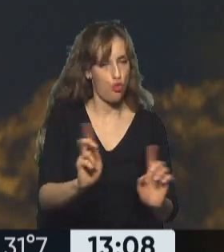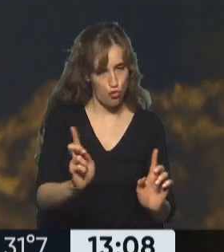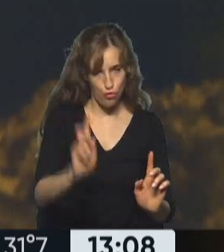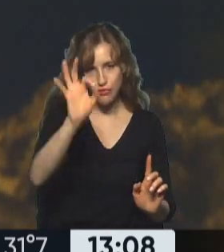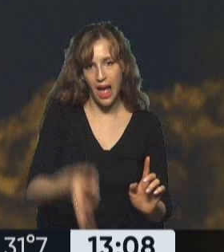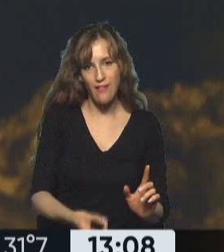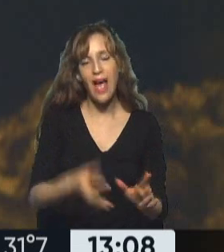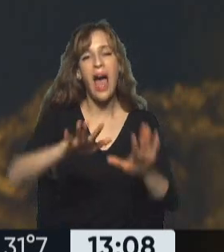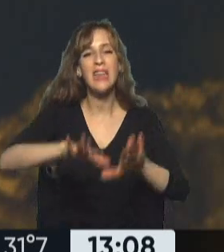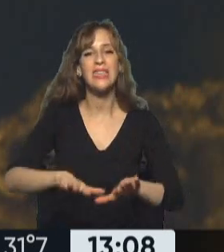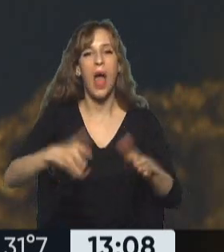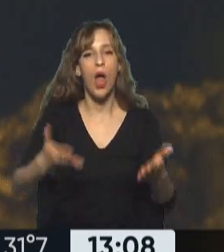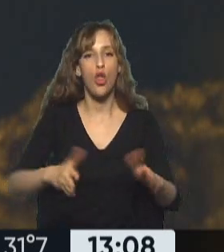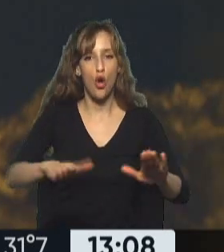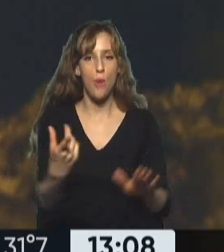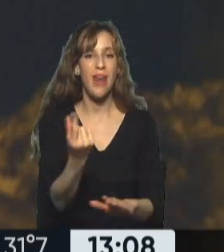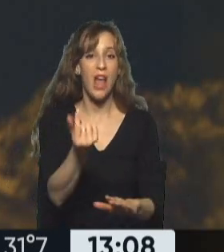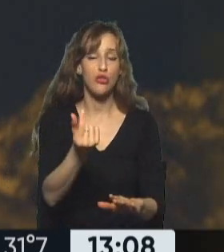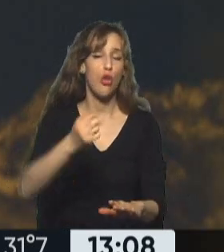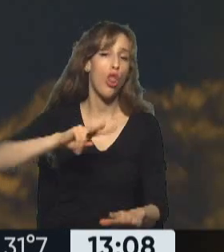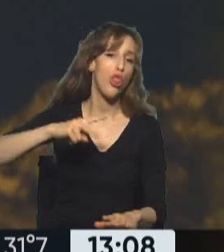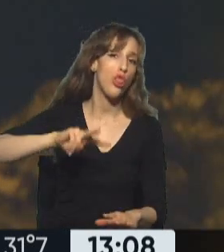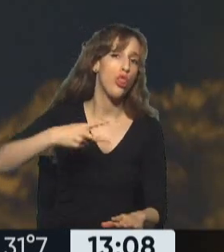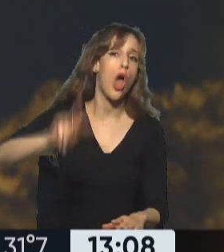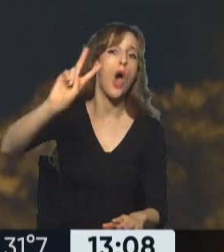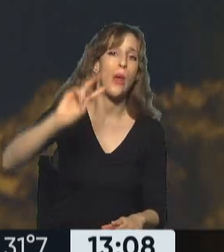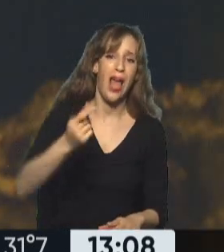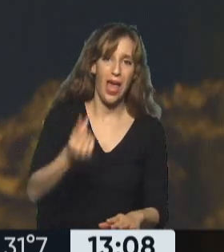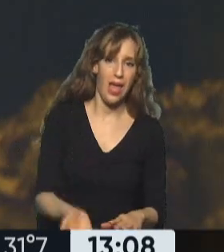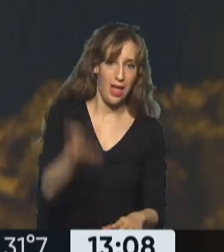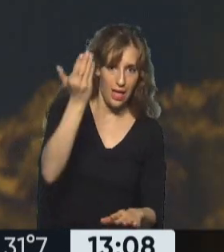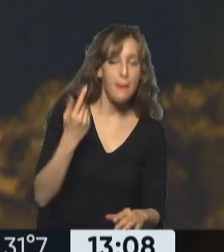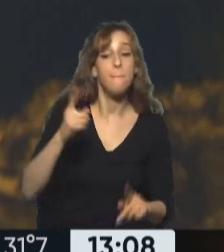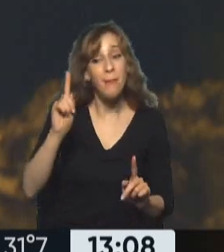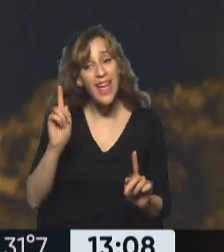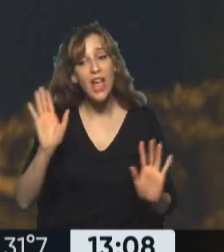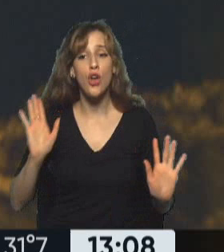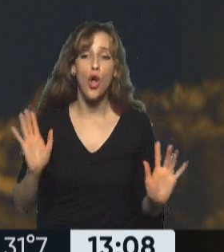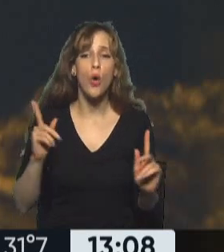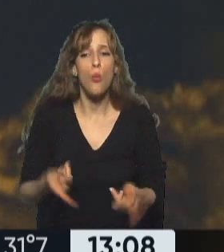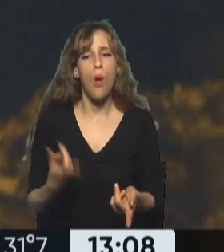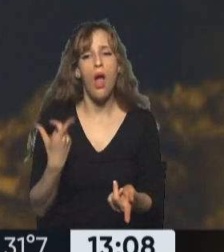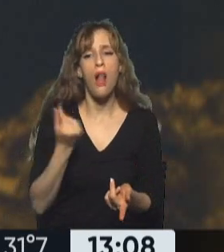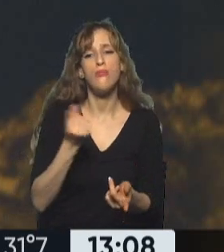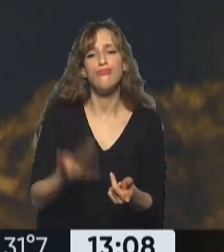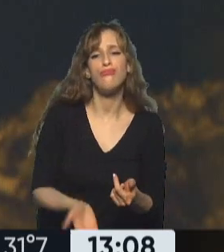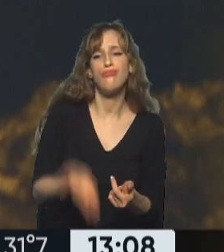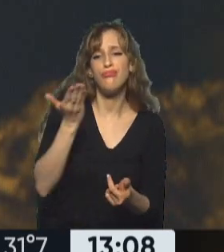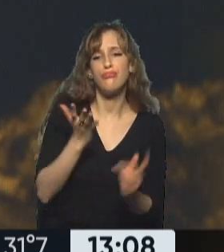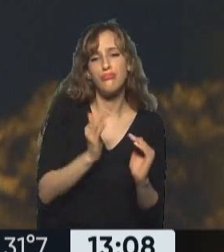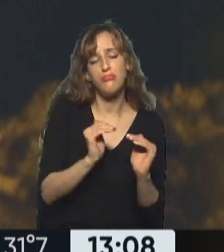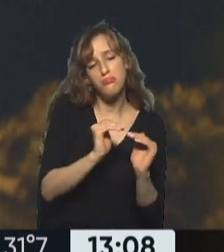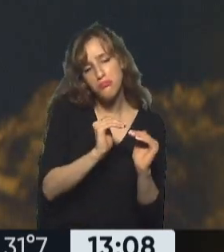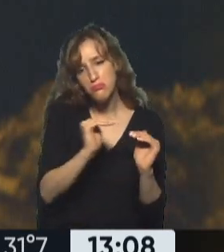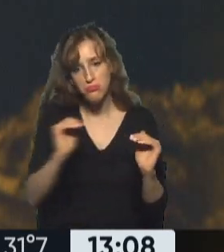de su valor. Eso no se modificó en general, pero dejamos de tener los ritmos de aumentos más importantes. Quiero decir además